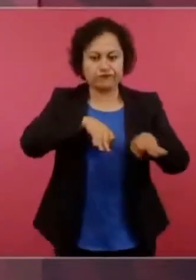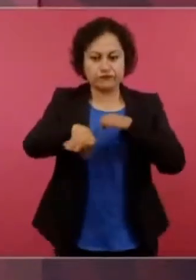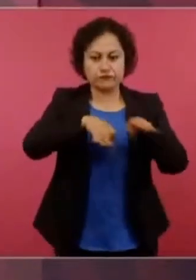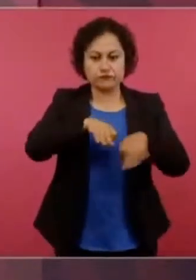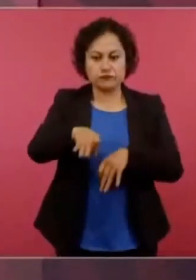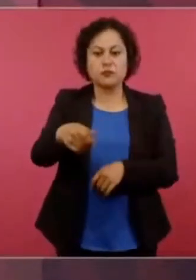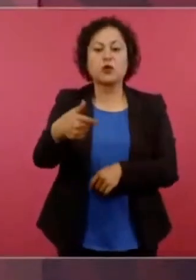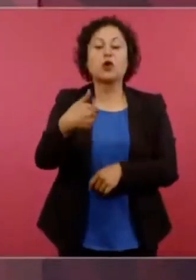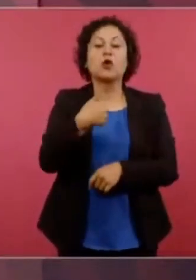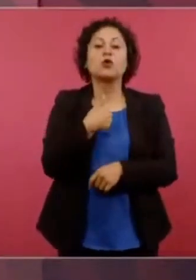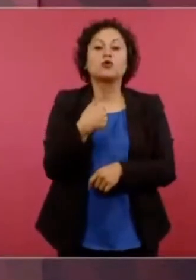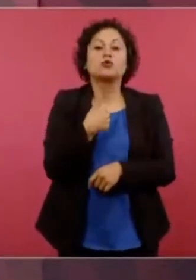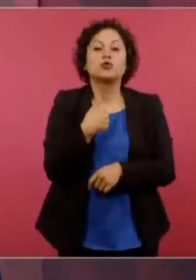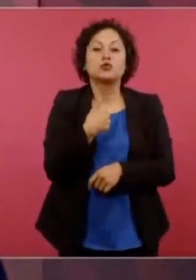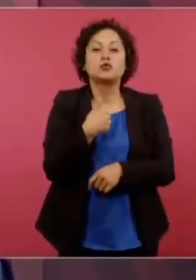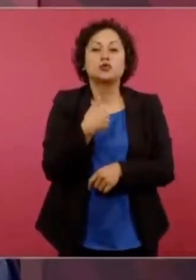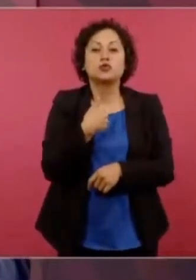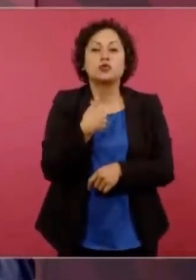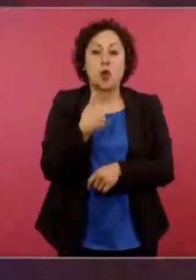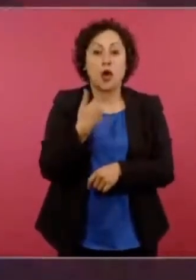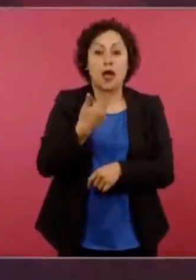reduje